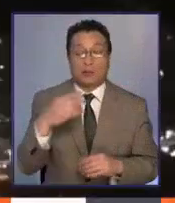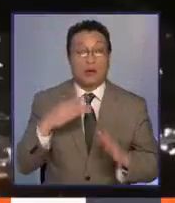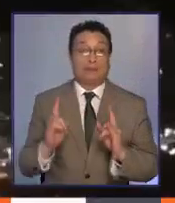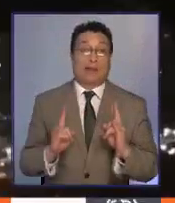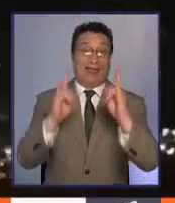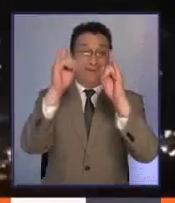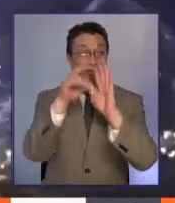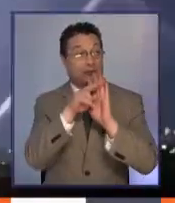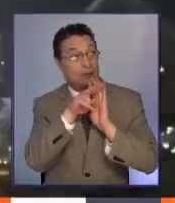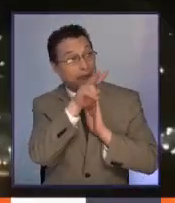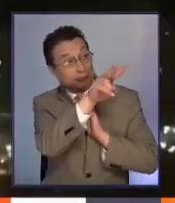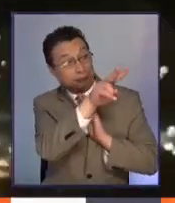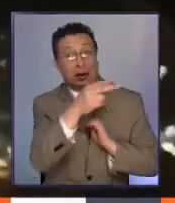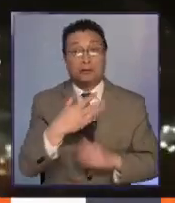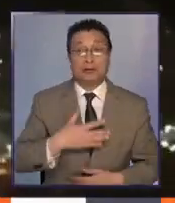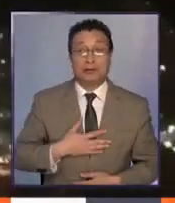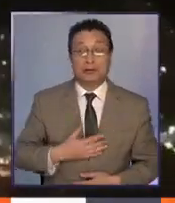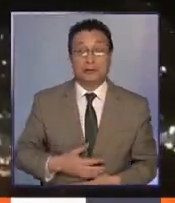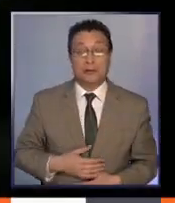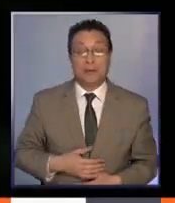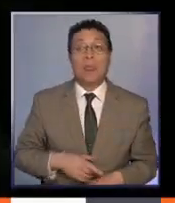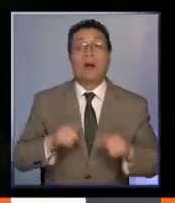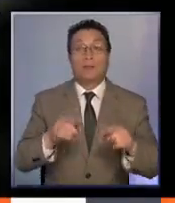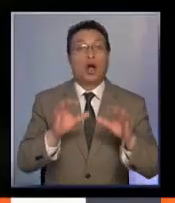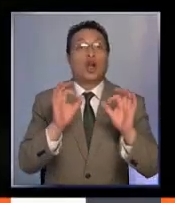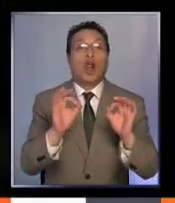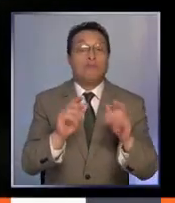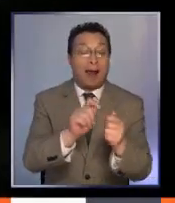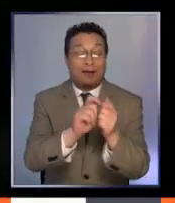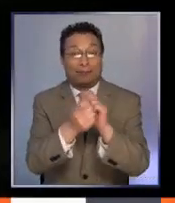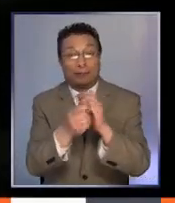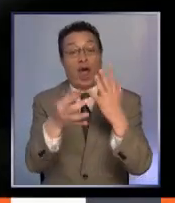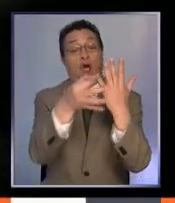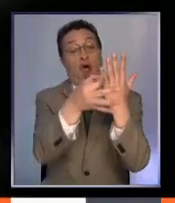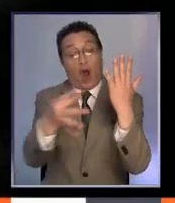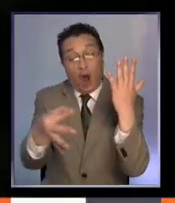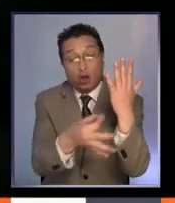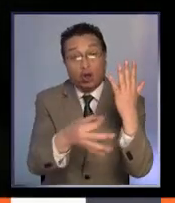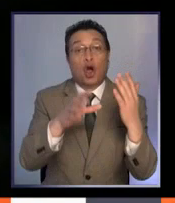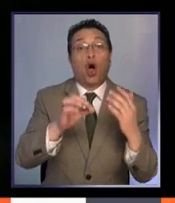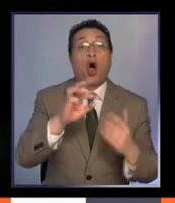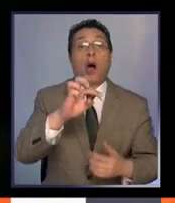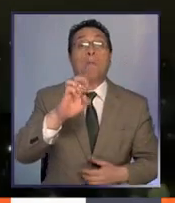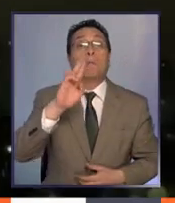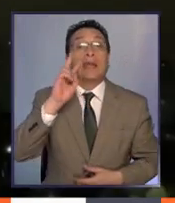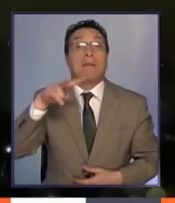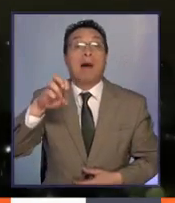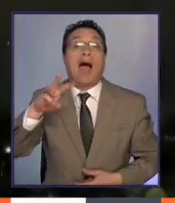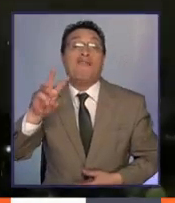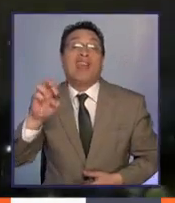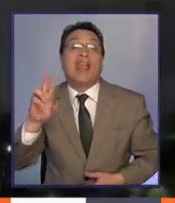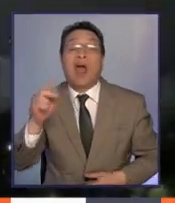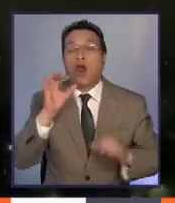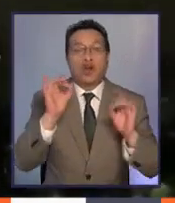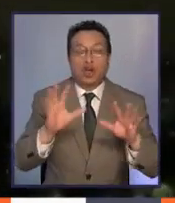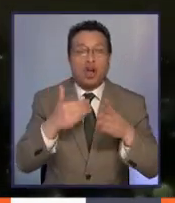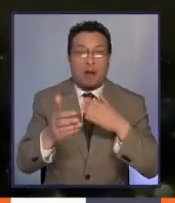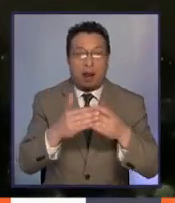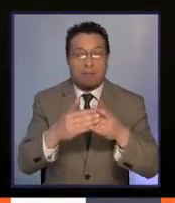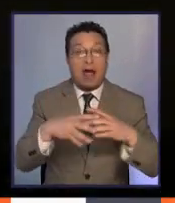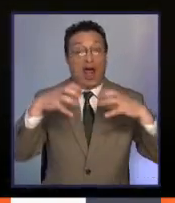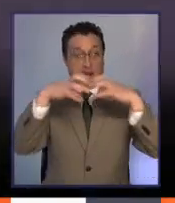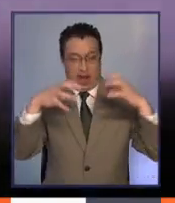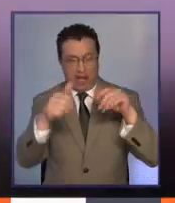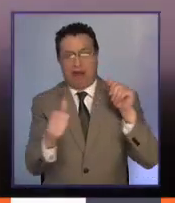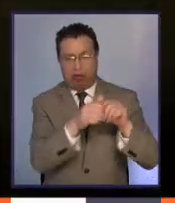sí. Común en épocas de transición como otoño o primavera. Estaba pronosticada solo para la cordillera central, pero el